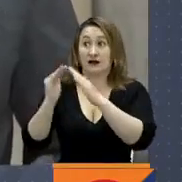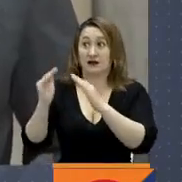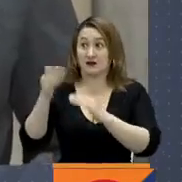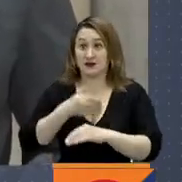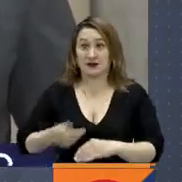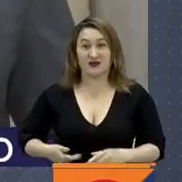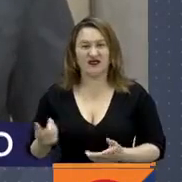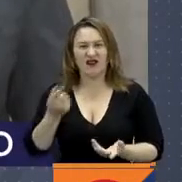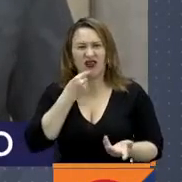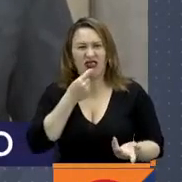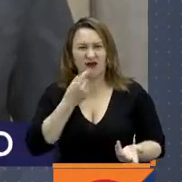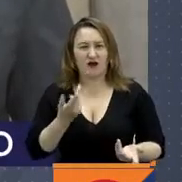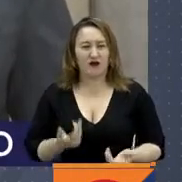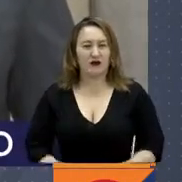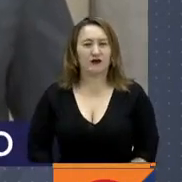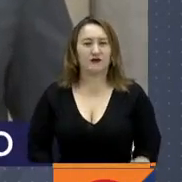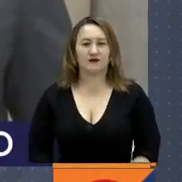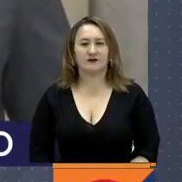López.